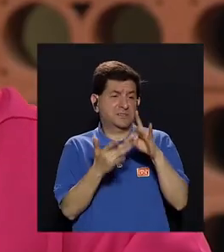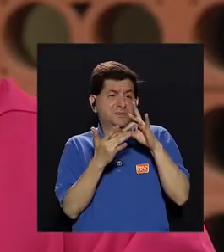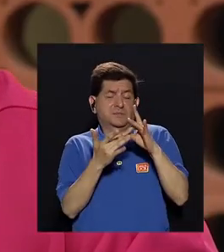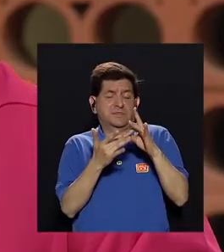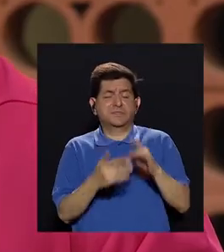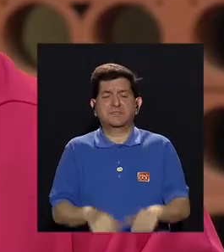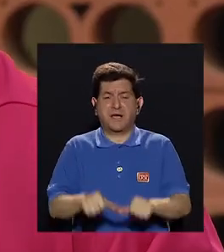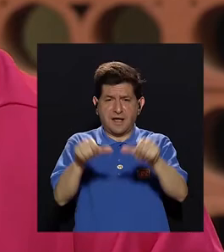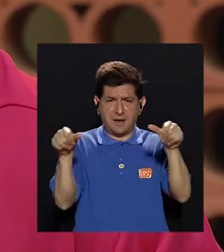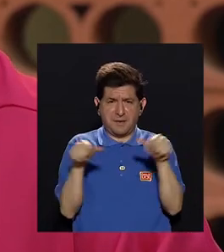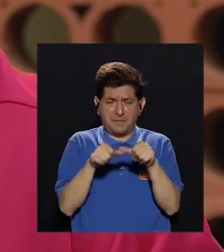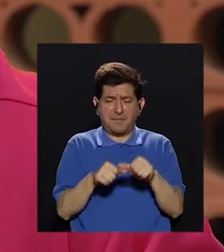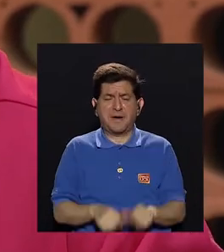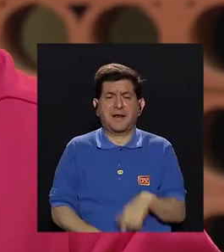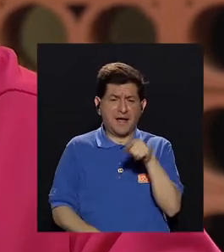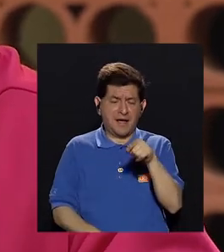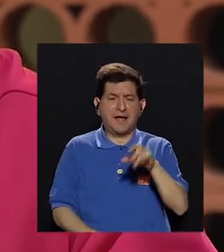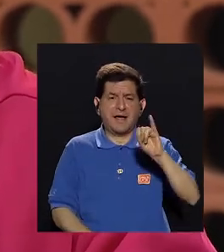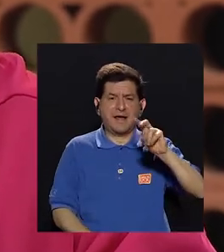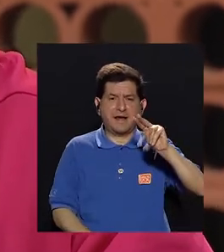una condición